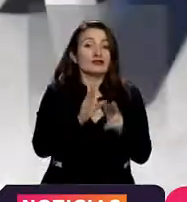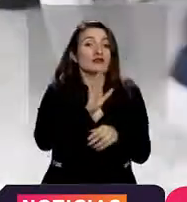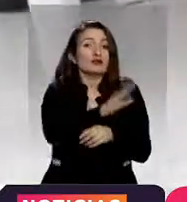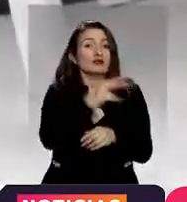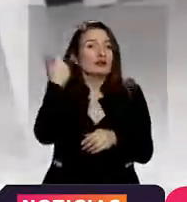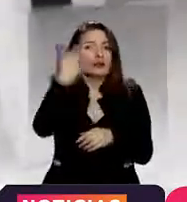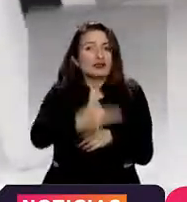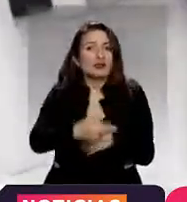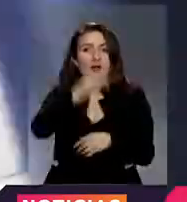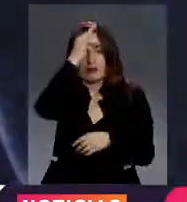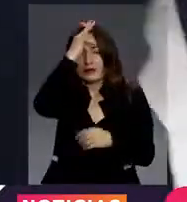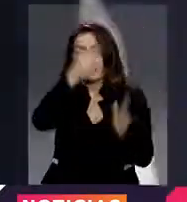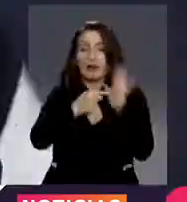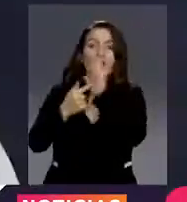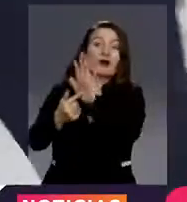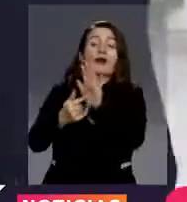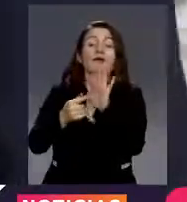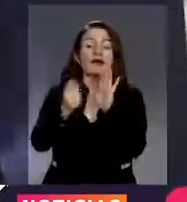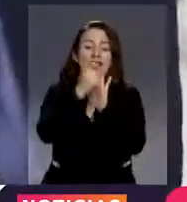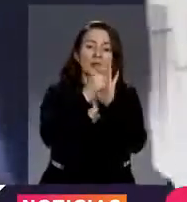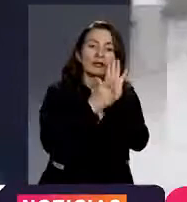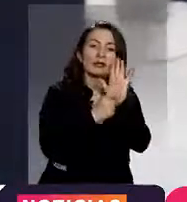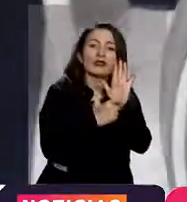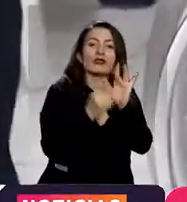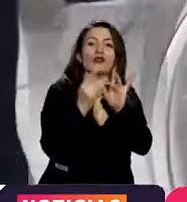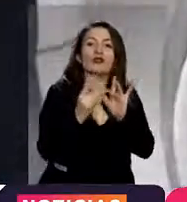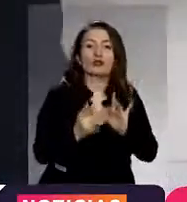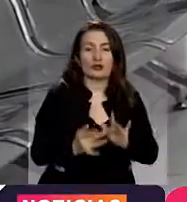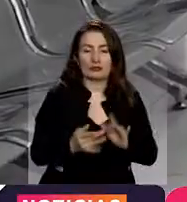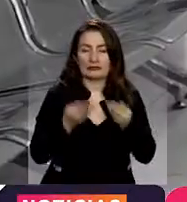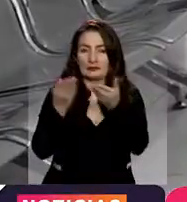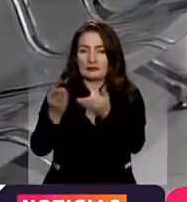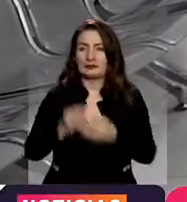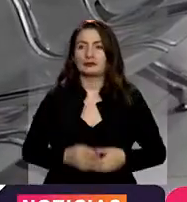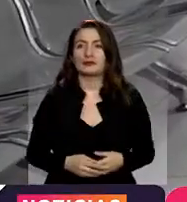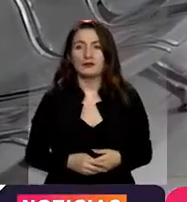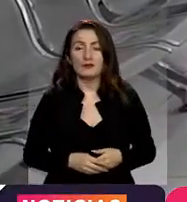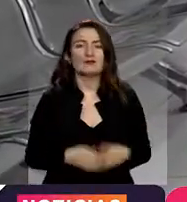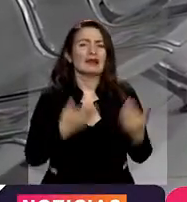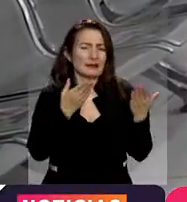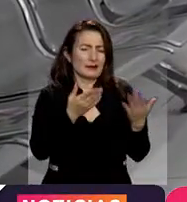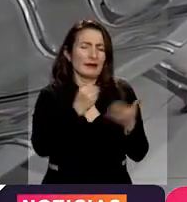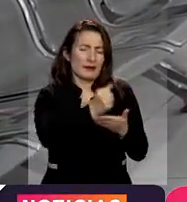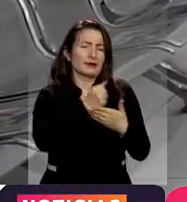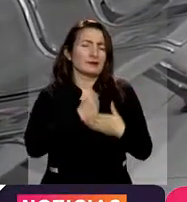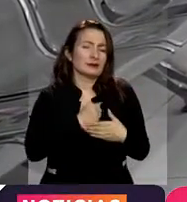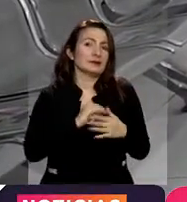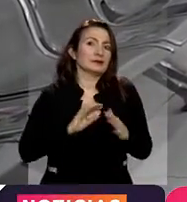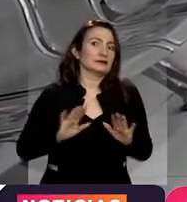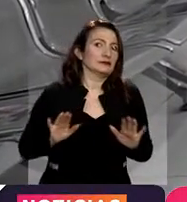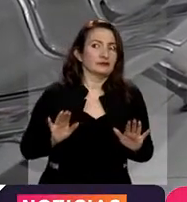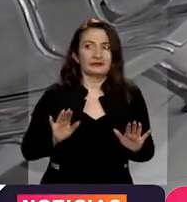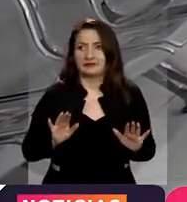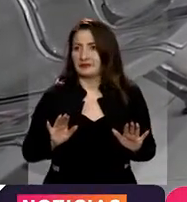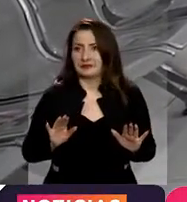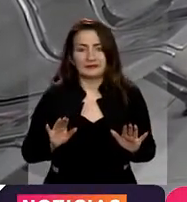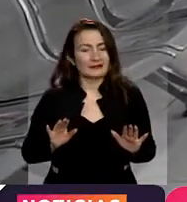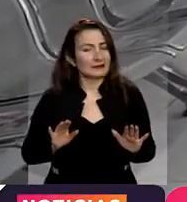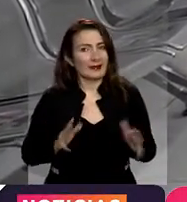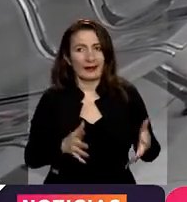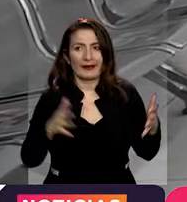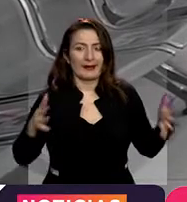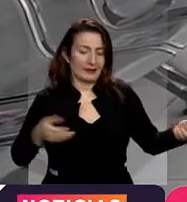clínico. Y por último, mostrar sus datos de contacto actualizados. Esto es una ayuda, no se imaginan,